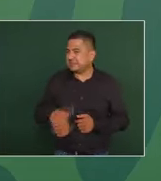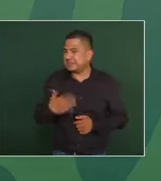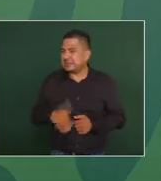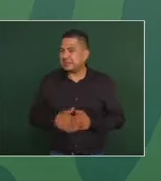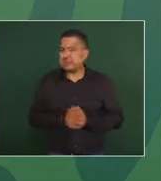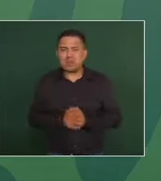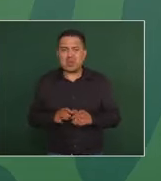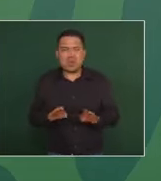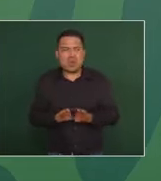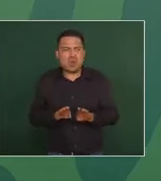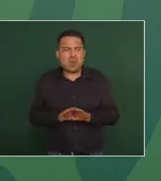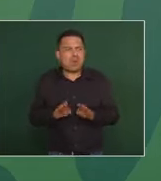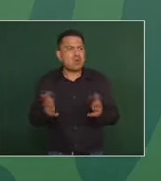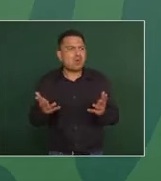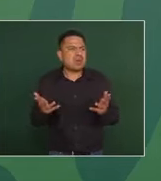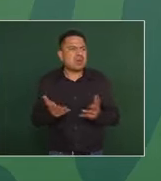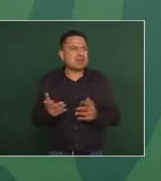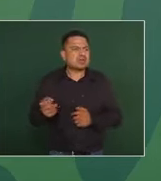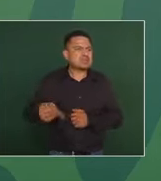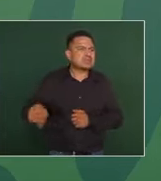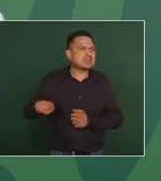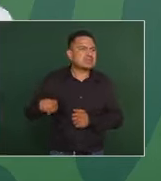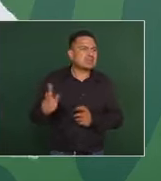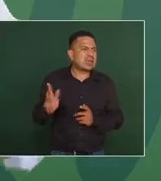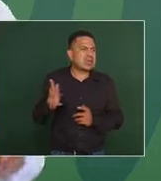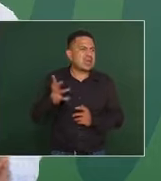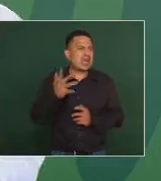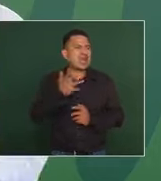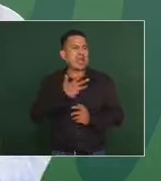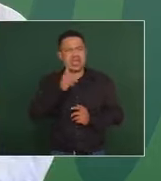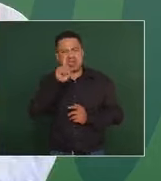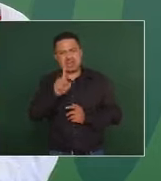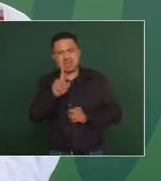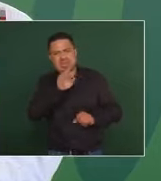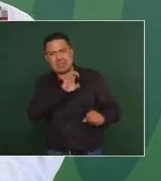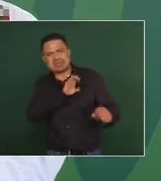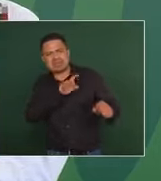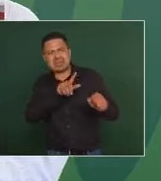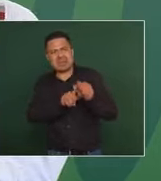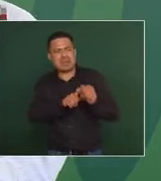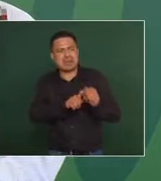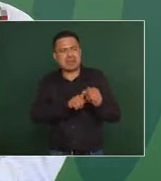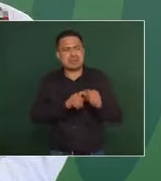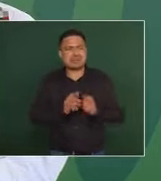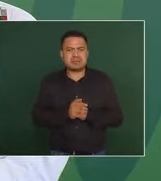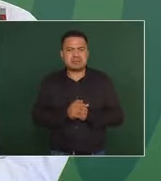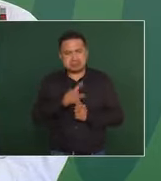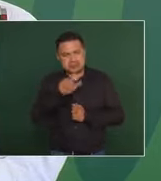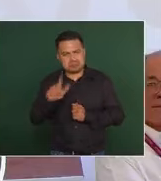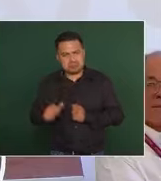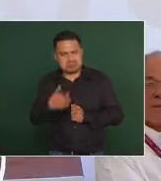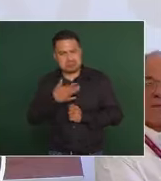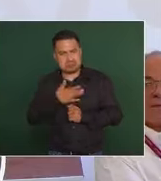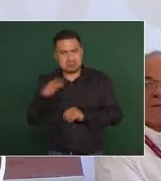¿Cómo lo hicieron? Hay un especialista que vamos a traer